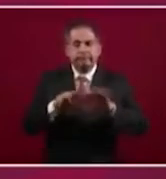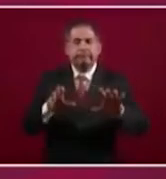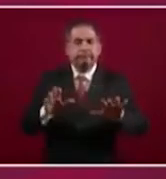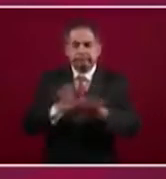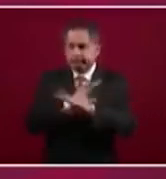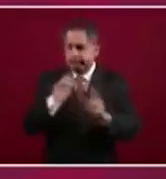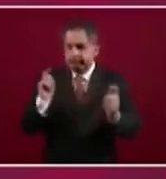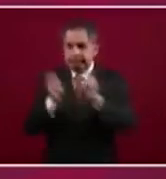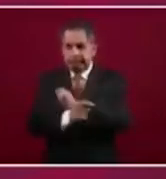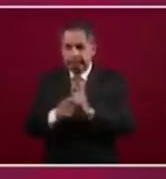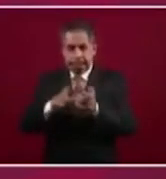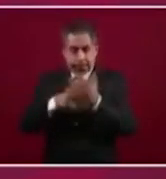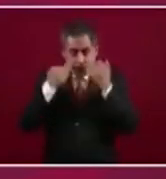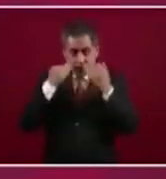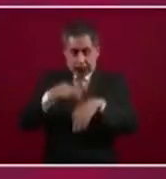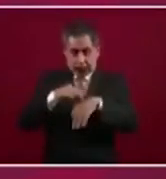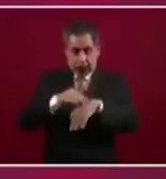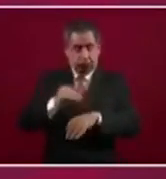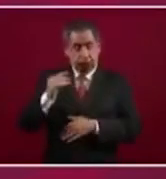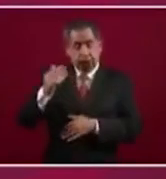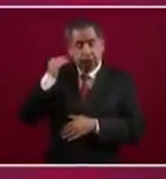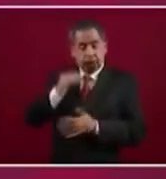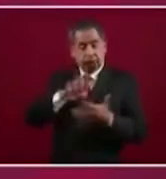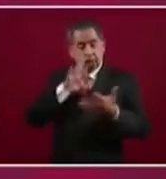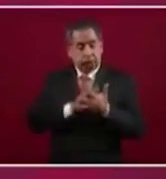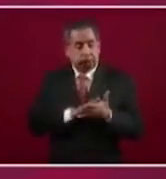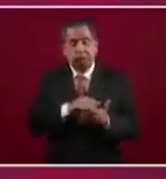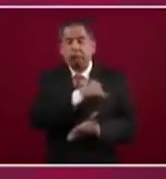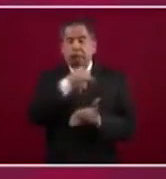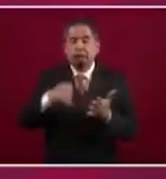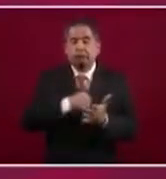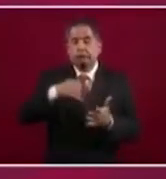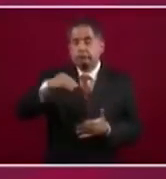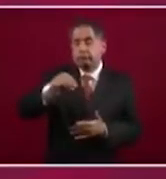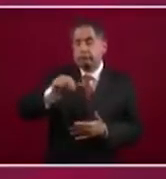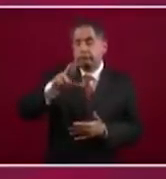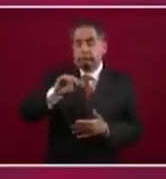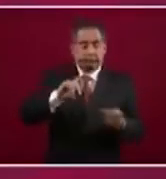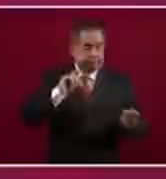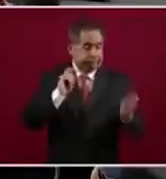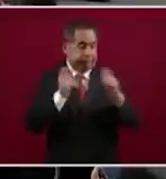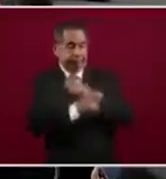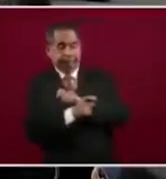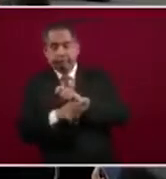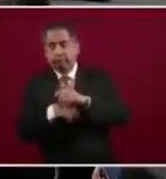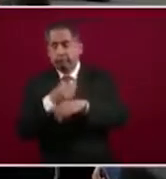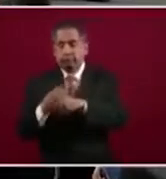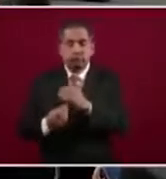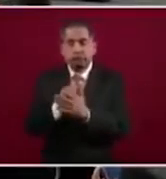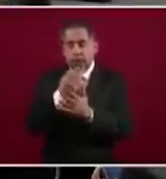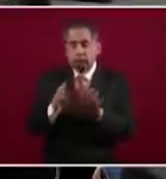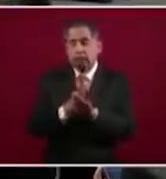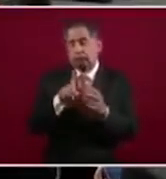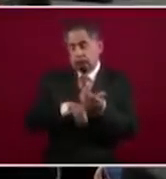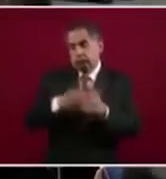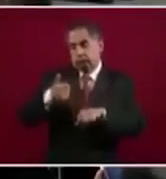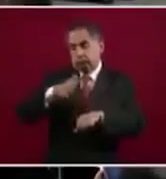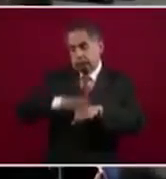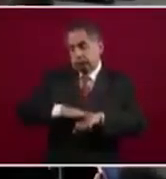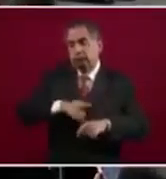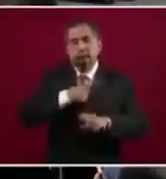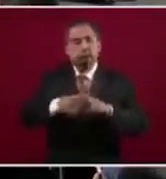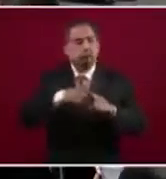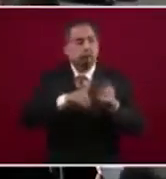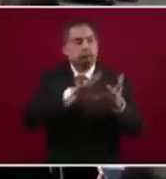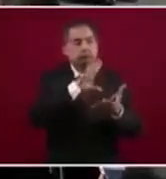cambios sustantivos que ha habido desde el cierre del penal en Islas Marías hasta todo el replanteamiento del manejo y administración de los